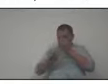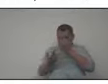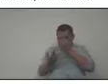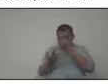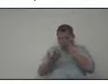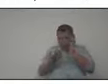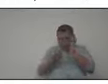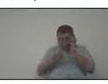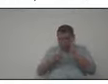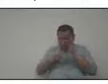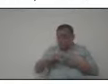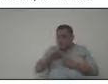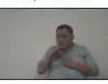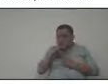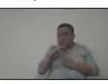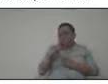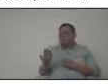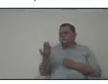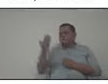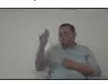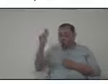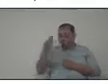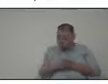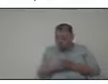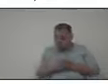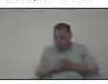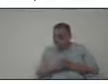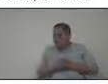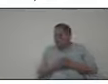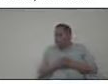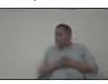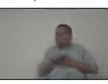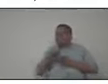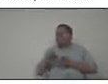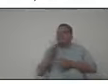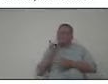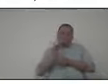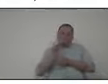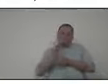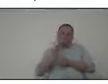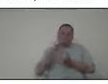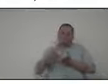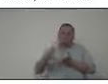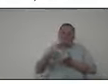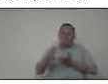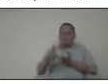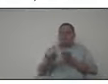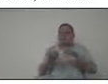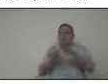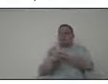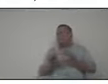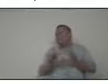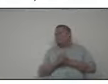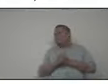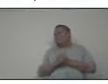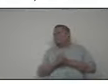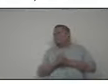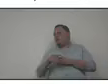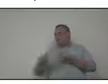entonces el trabajo fue en todas las dimensiones que tuvo la institución. En el gasto